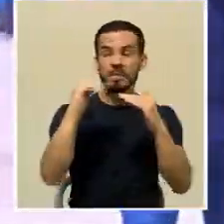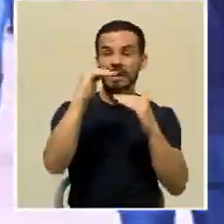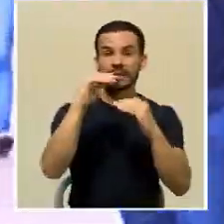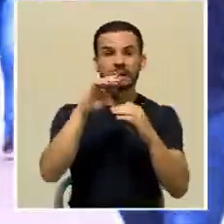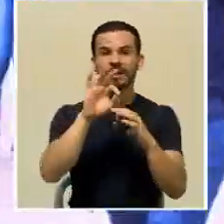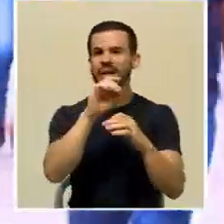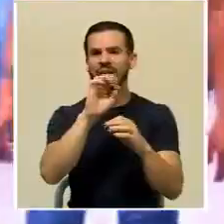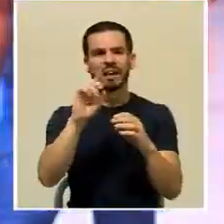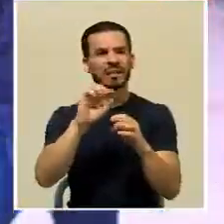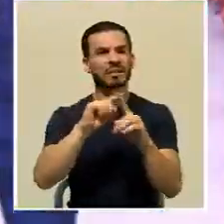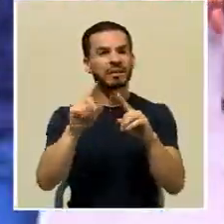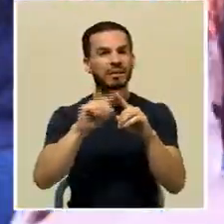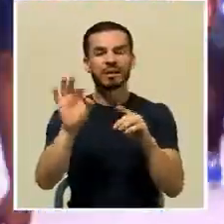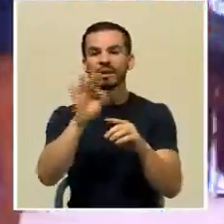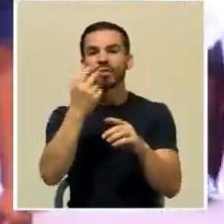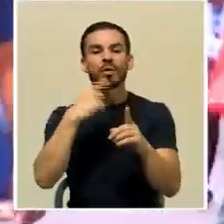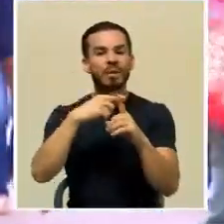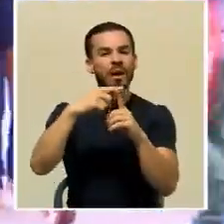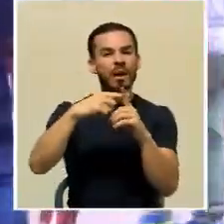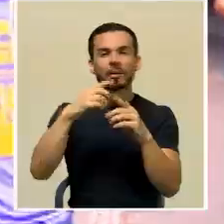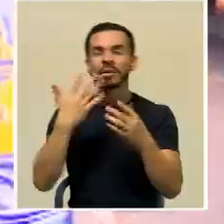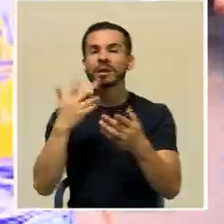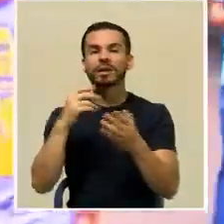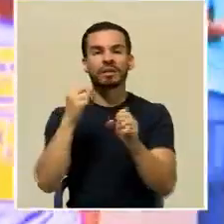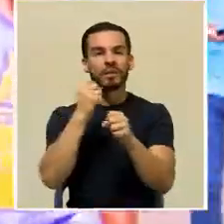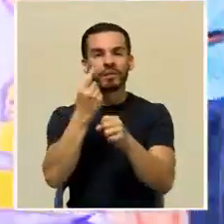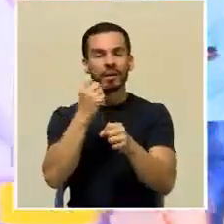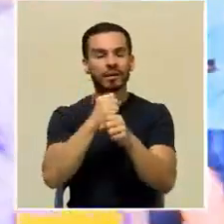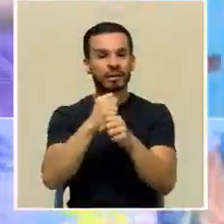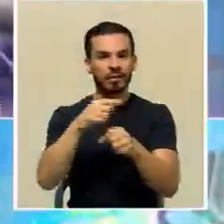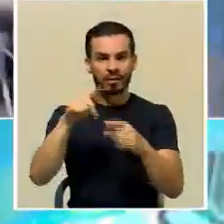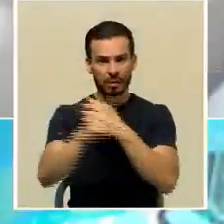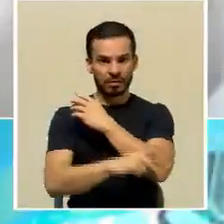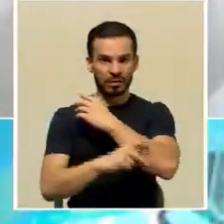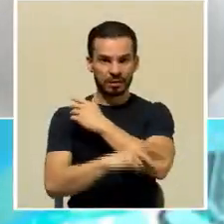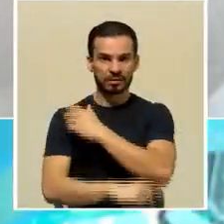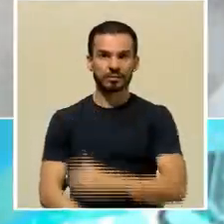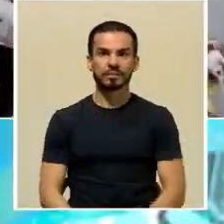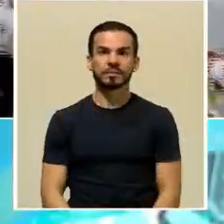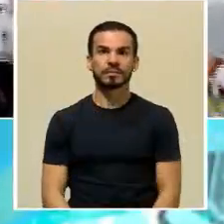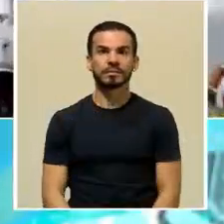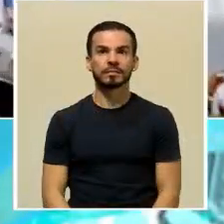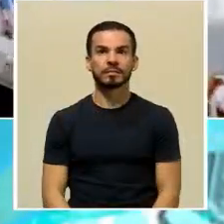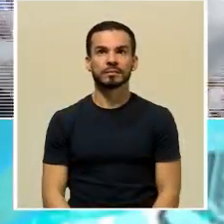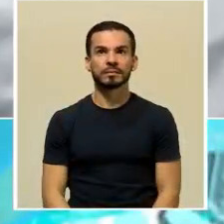distintas formas en las cuales se ha medido el desempleo en el país.